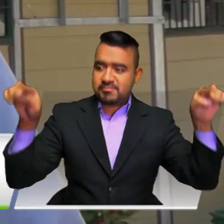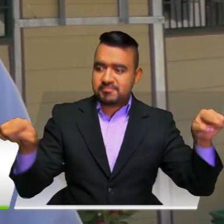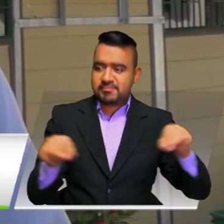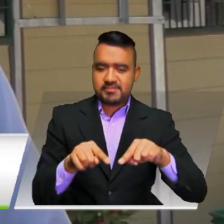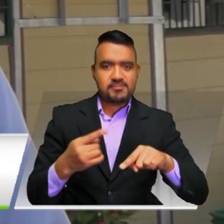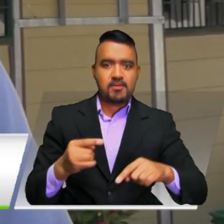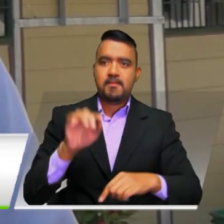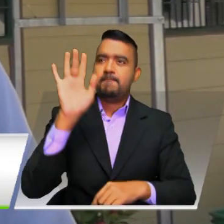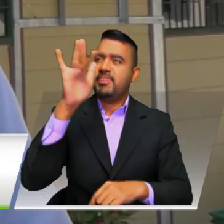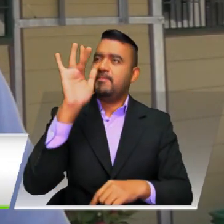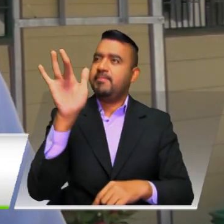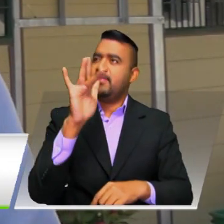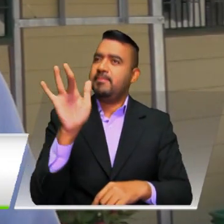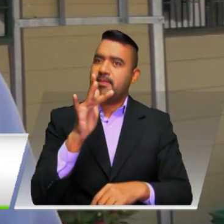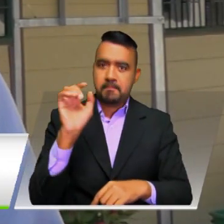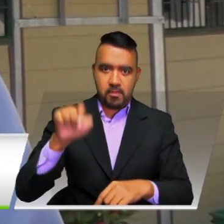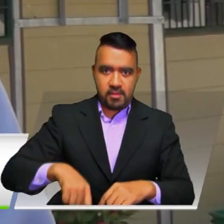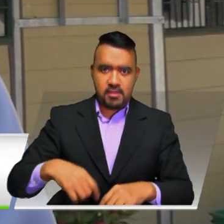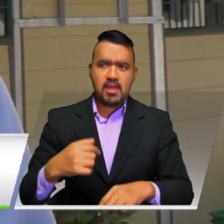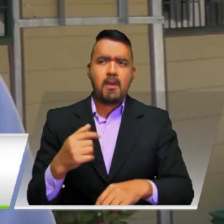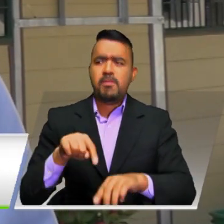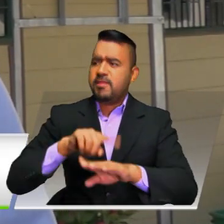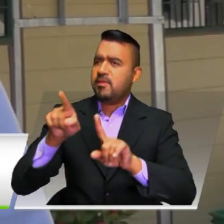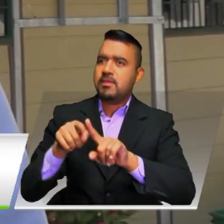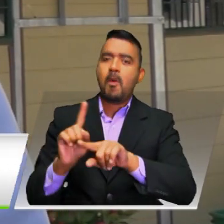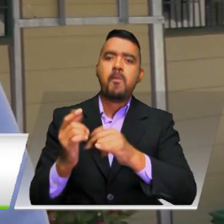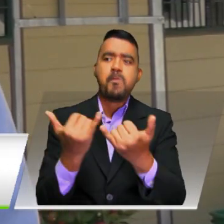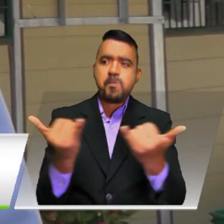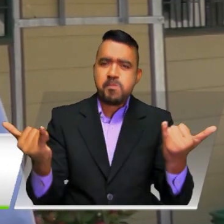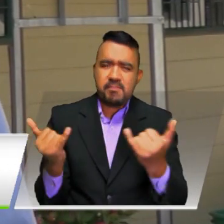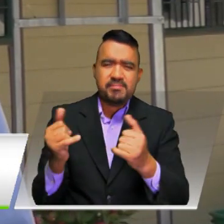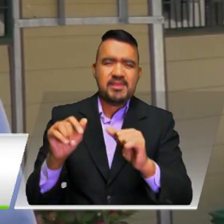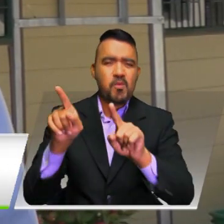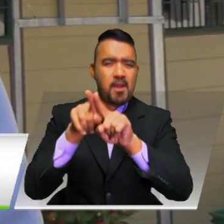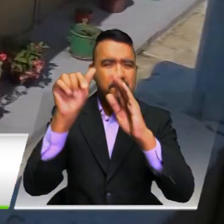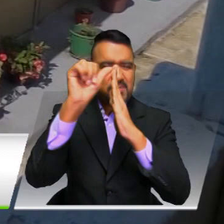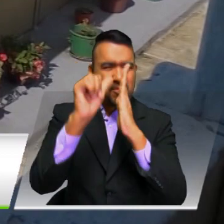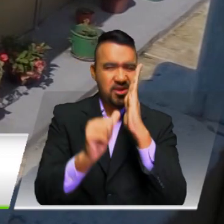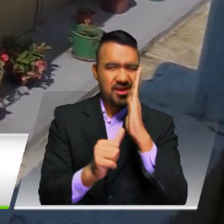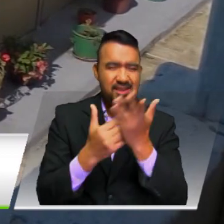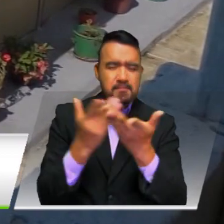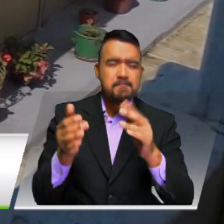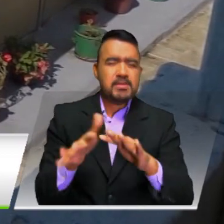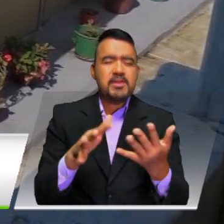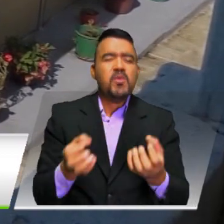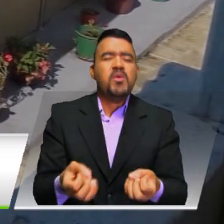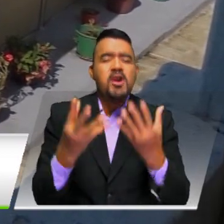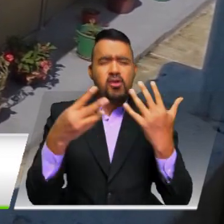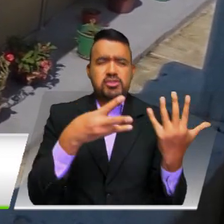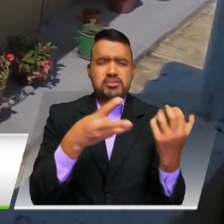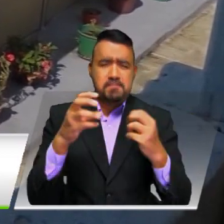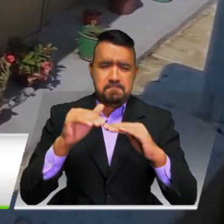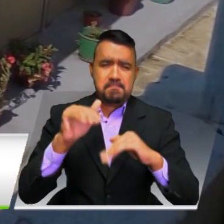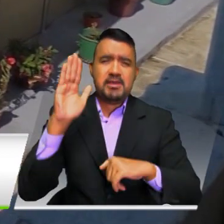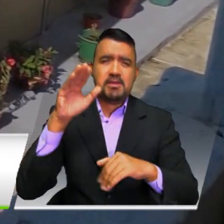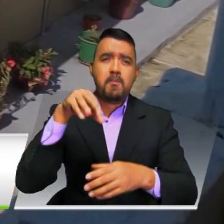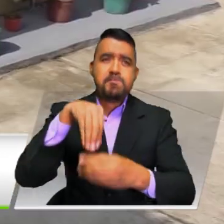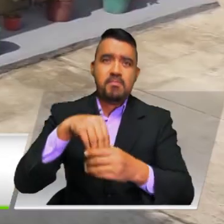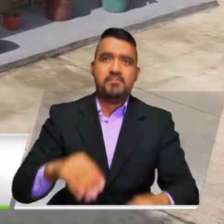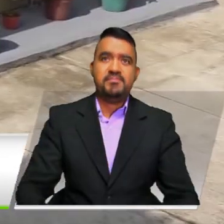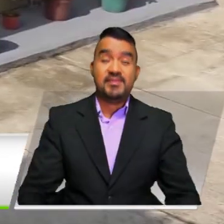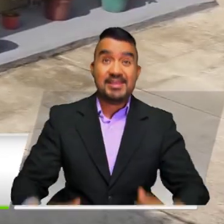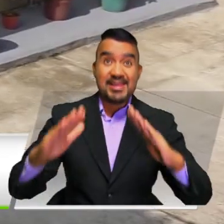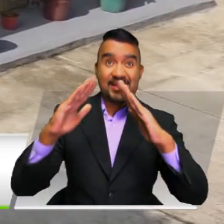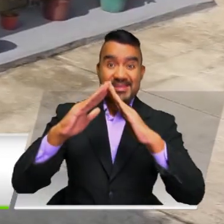adicionalmente contienen unos contenidos alineados con los pensum, más de 800 contenidos. Estas aulas poseen paneles solares y